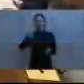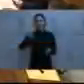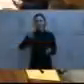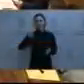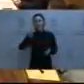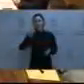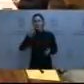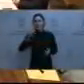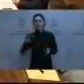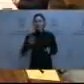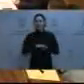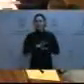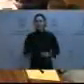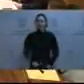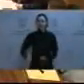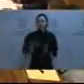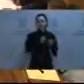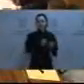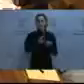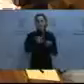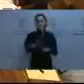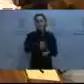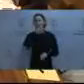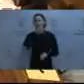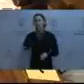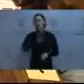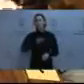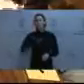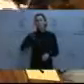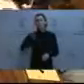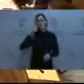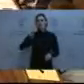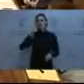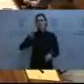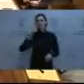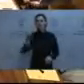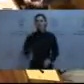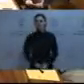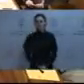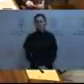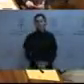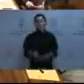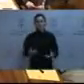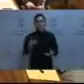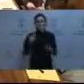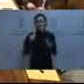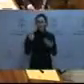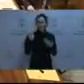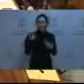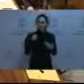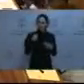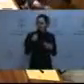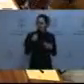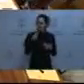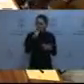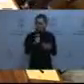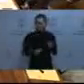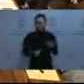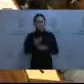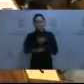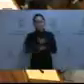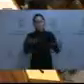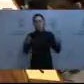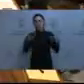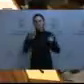Para la defensa de la moción tiene la palabra el señor de Rueda. Sí, gracias, presidente. Buenos días, diputados. Bueno, tras